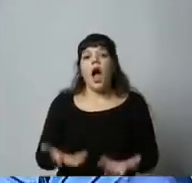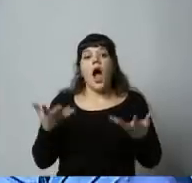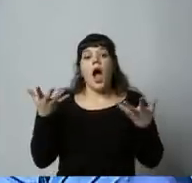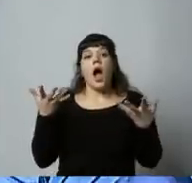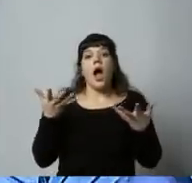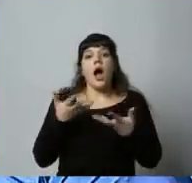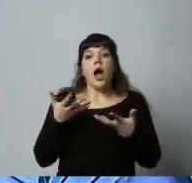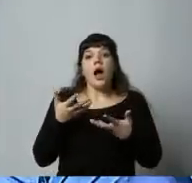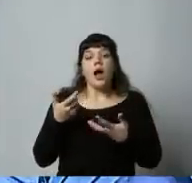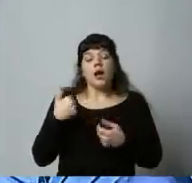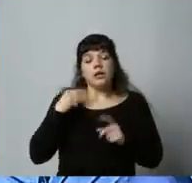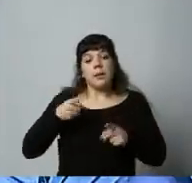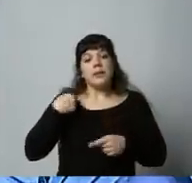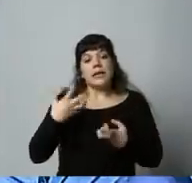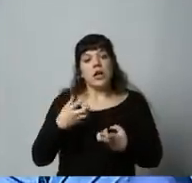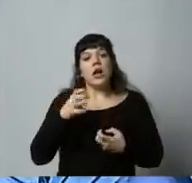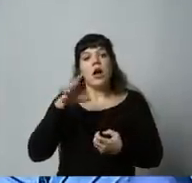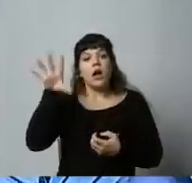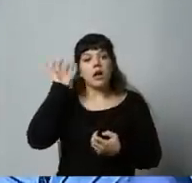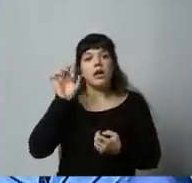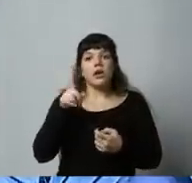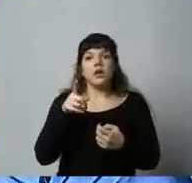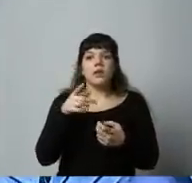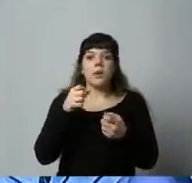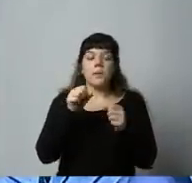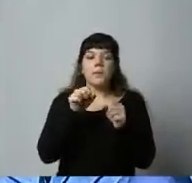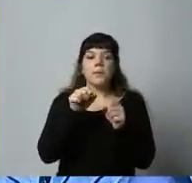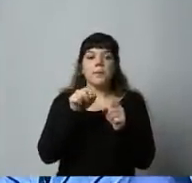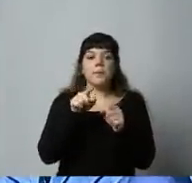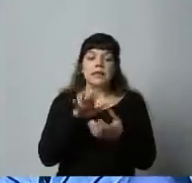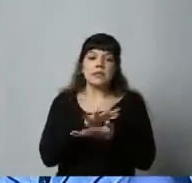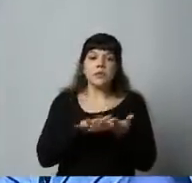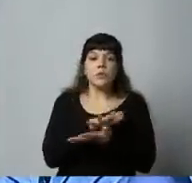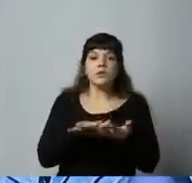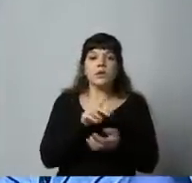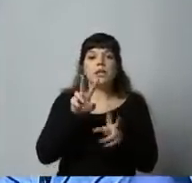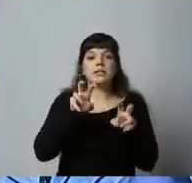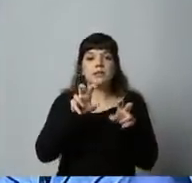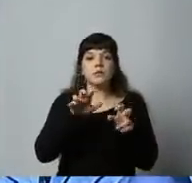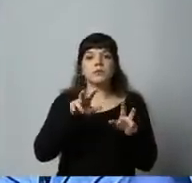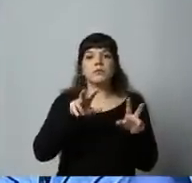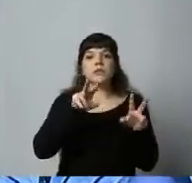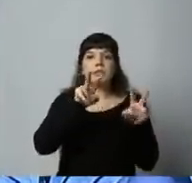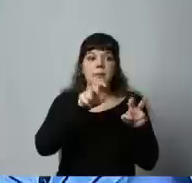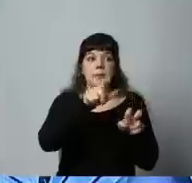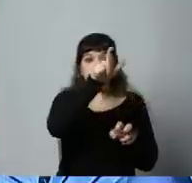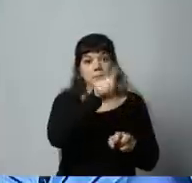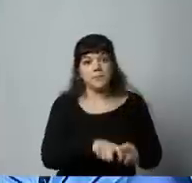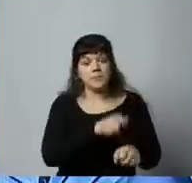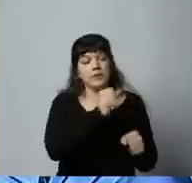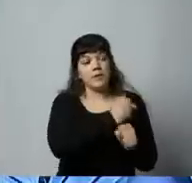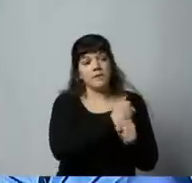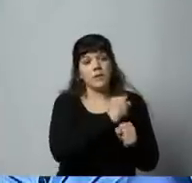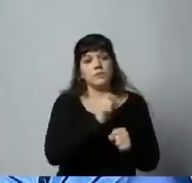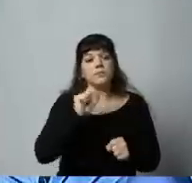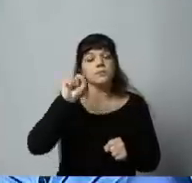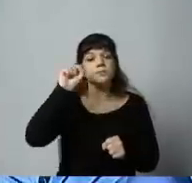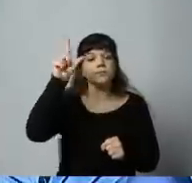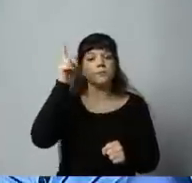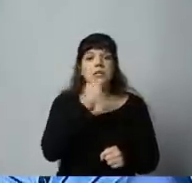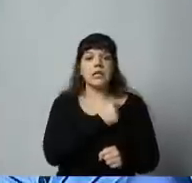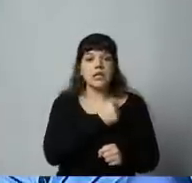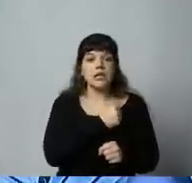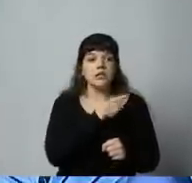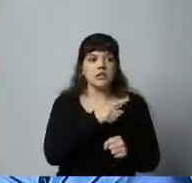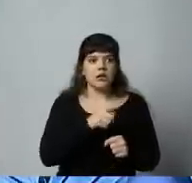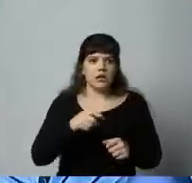mención me parece que es un hecho importante que puede pasar como una anécdota pero no lo es el caso de este muchacho Peón rural creo en pza unión que le dieron